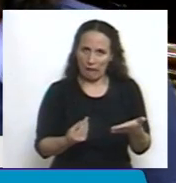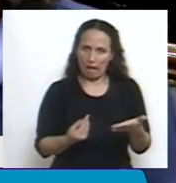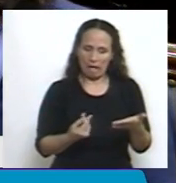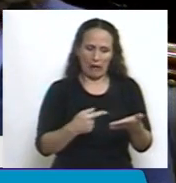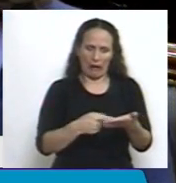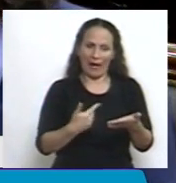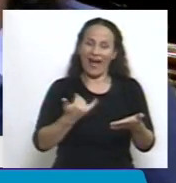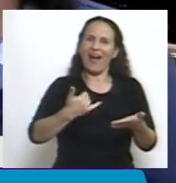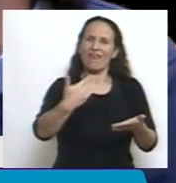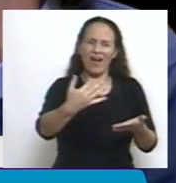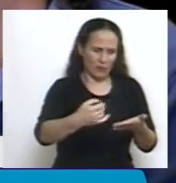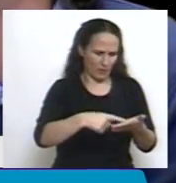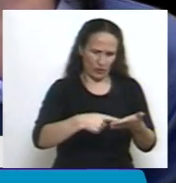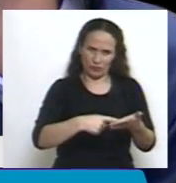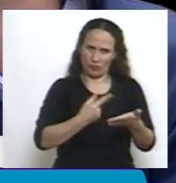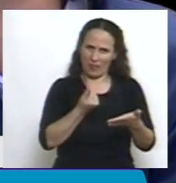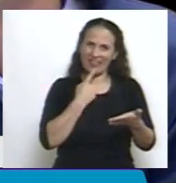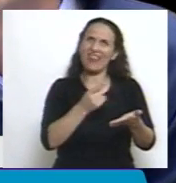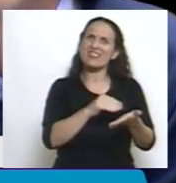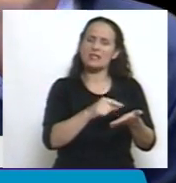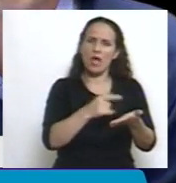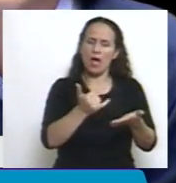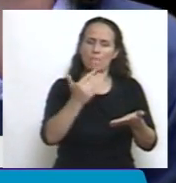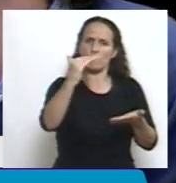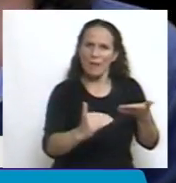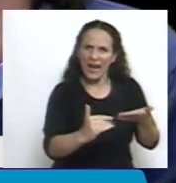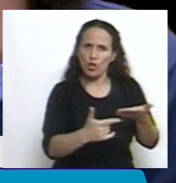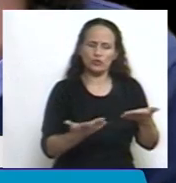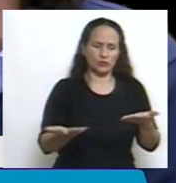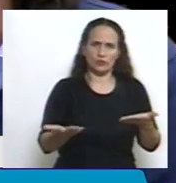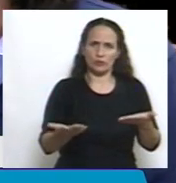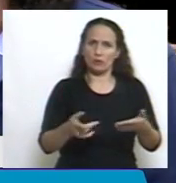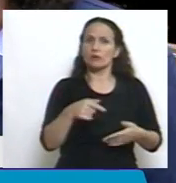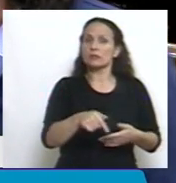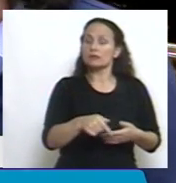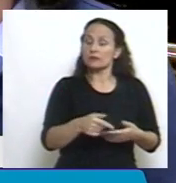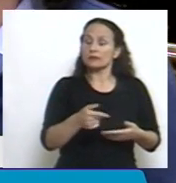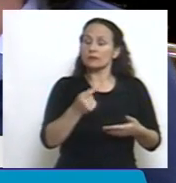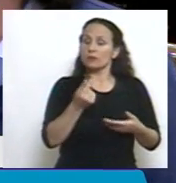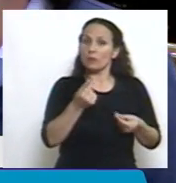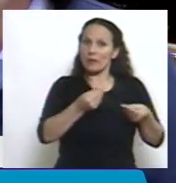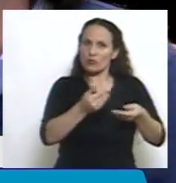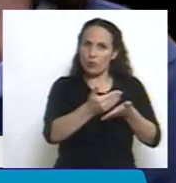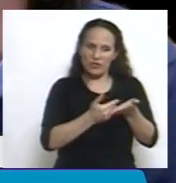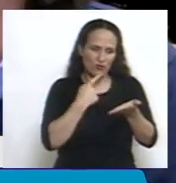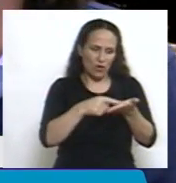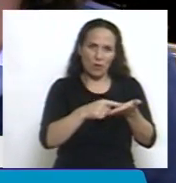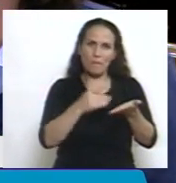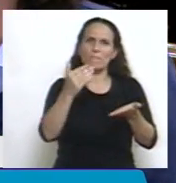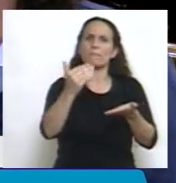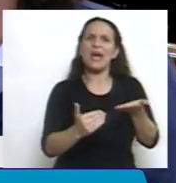menos dinero del presupuestado. Para corregir esto, porque ese menos dinero del presupuestado terminaba en